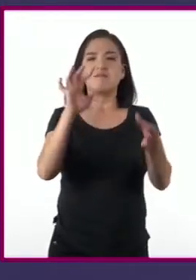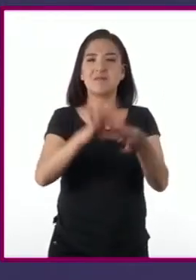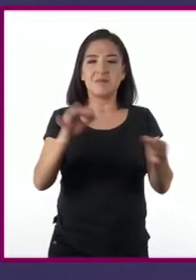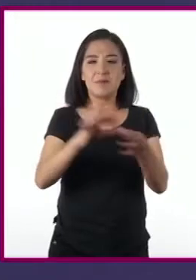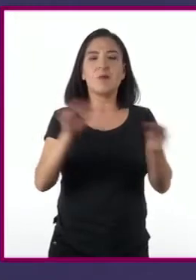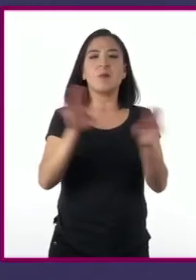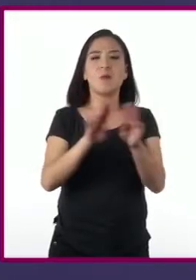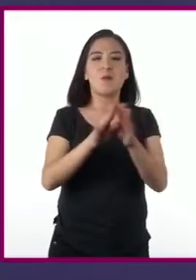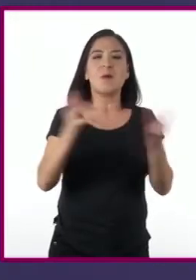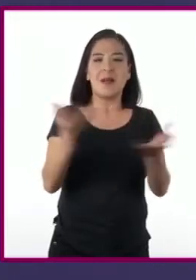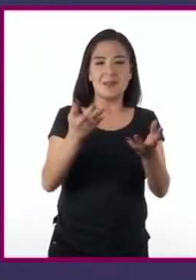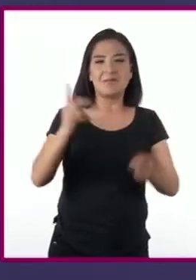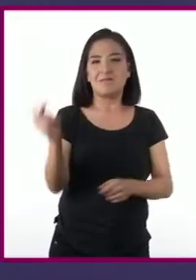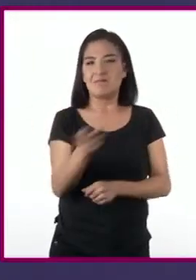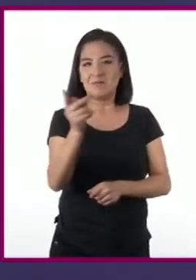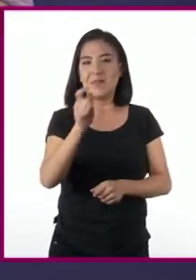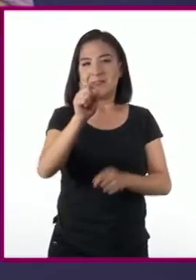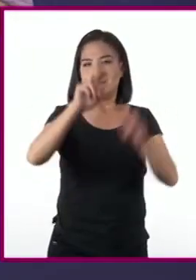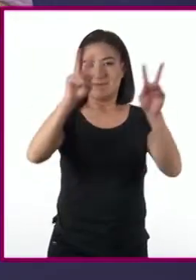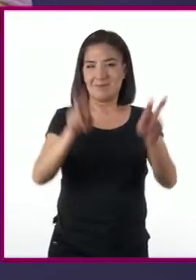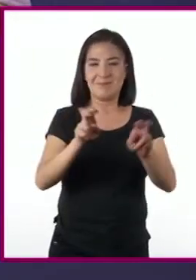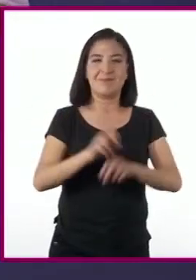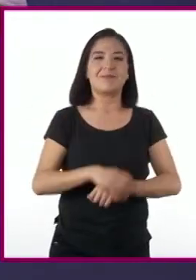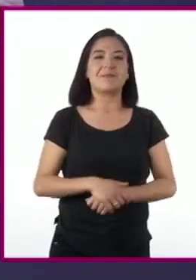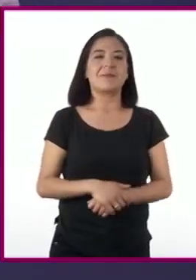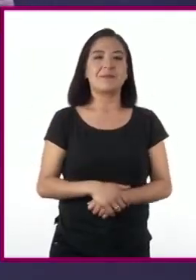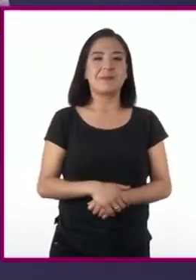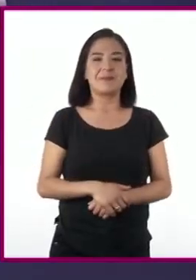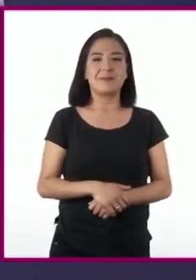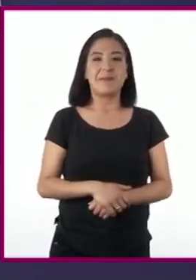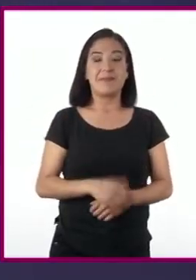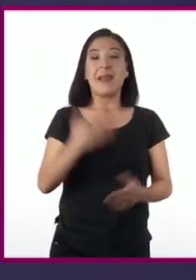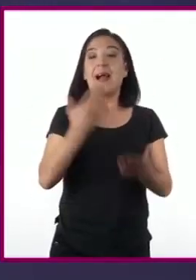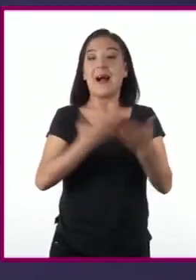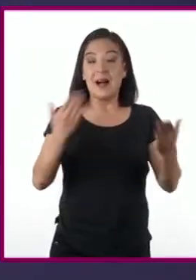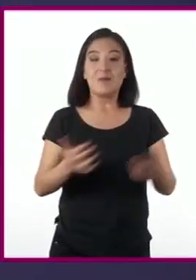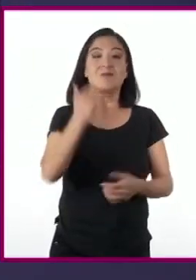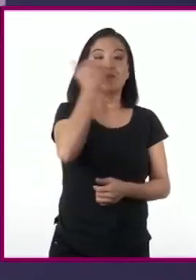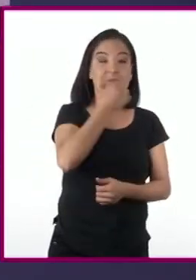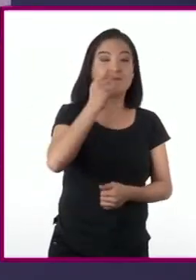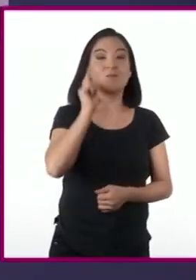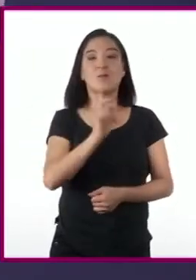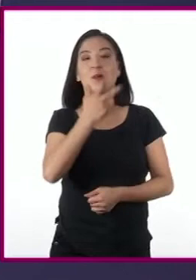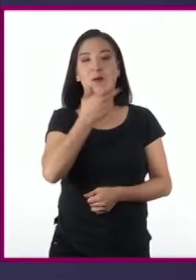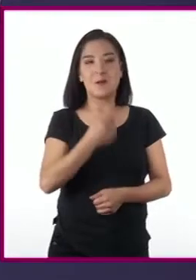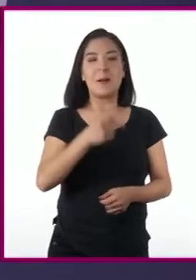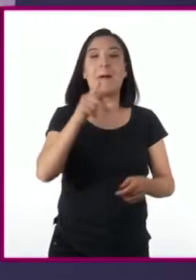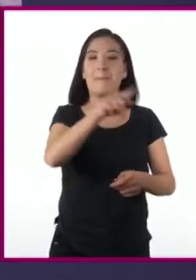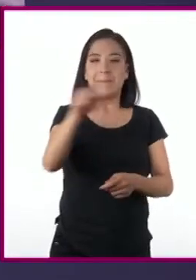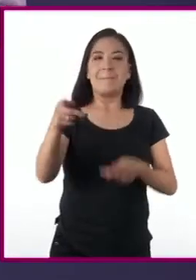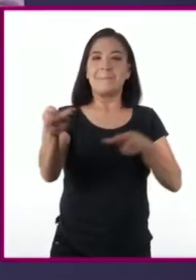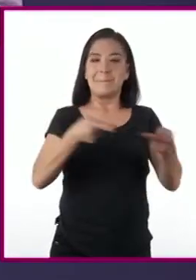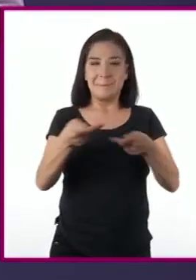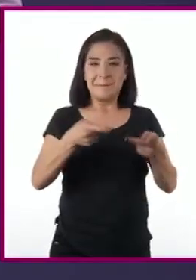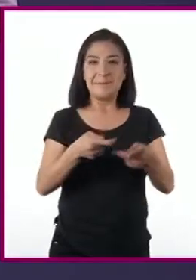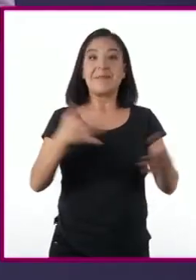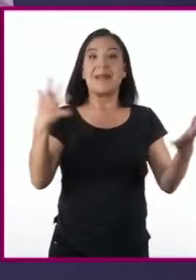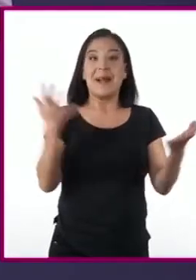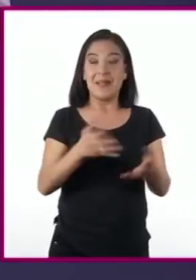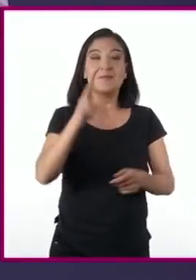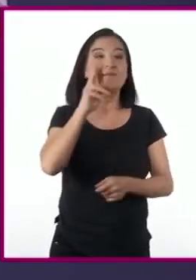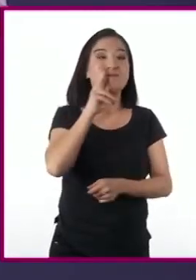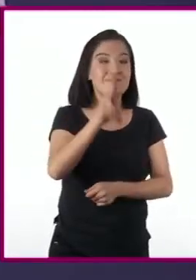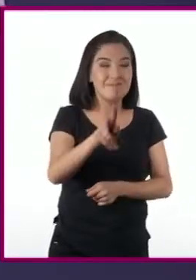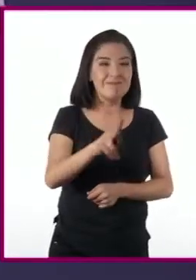de preguntas sobre un tema. Y ahora, alumnas y alumnos, prepárense, pongan mucha